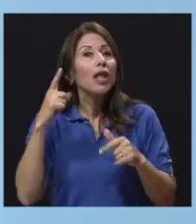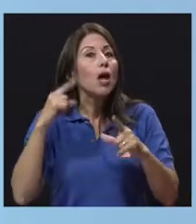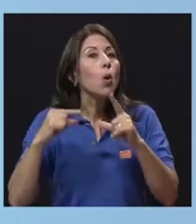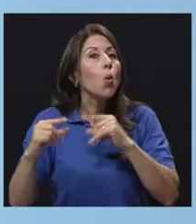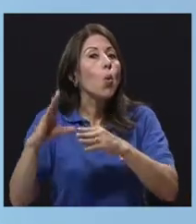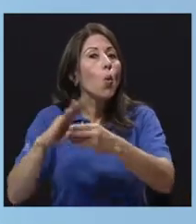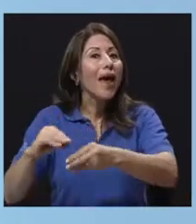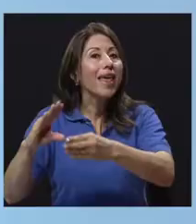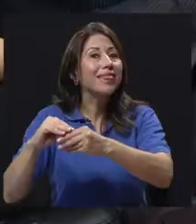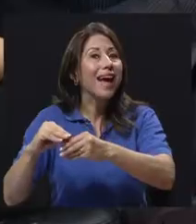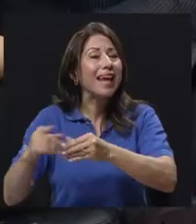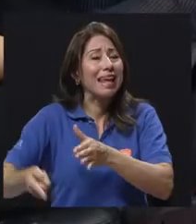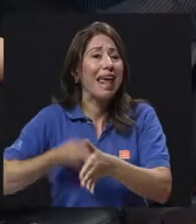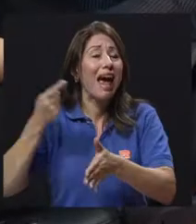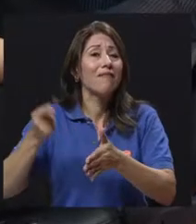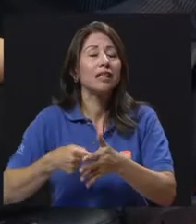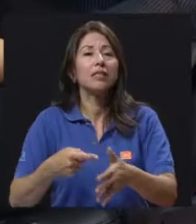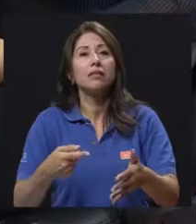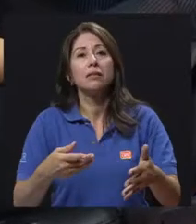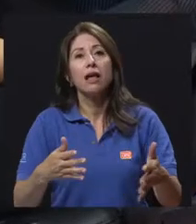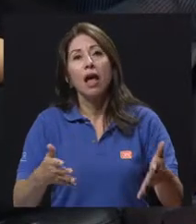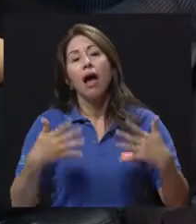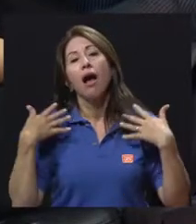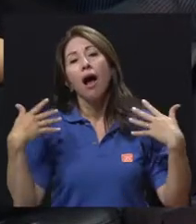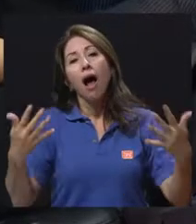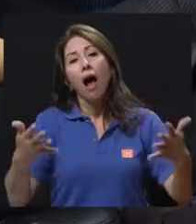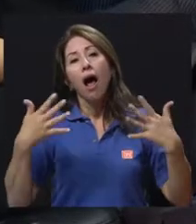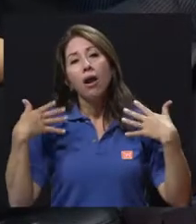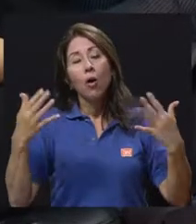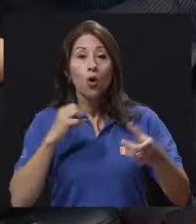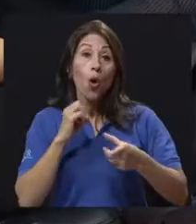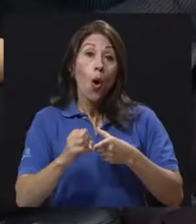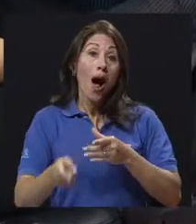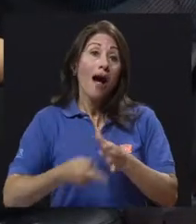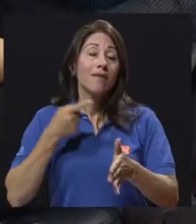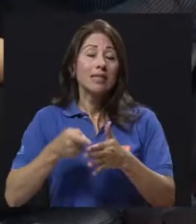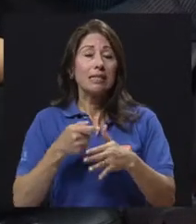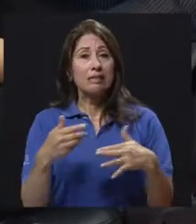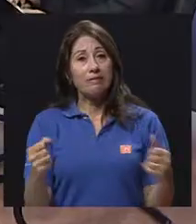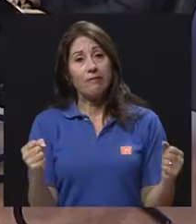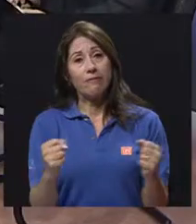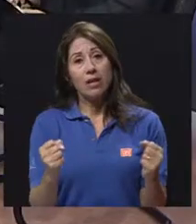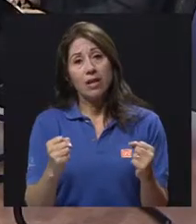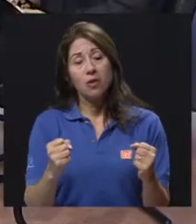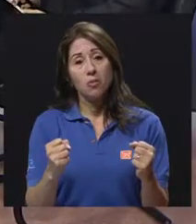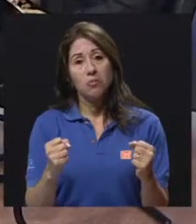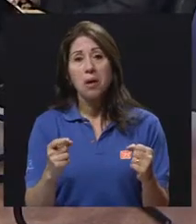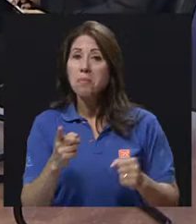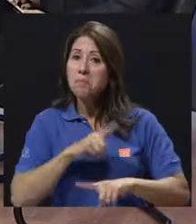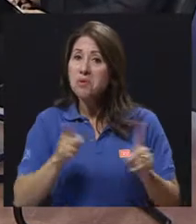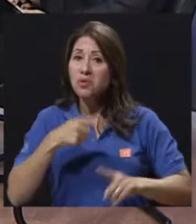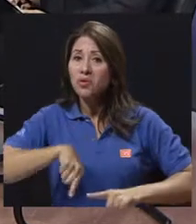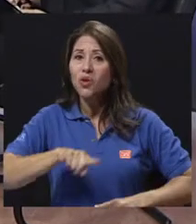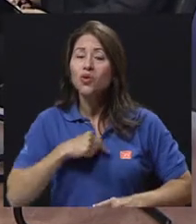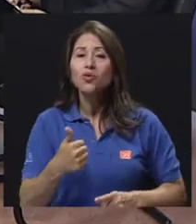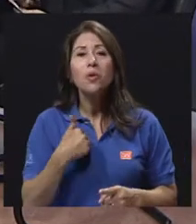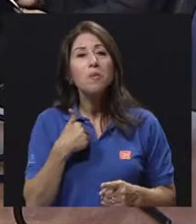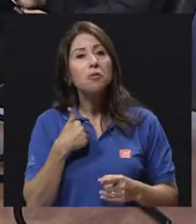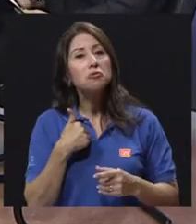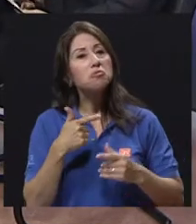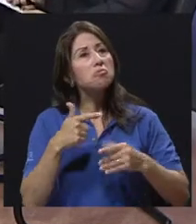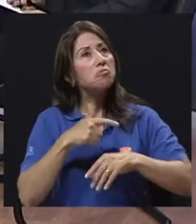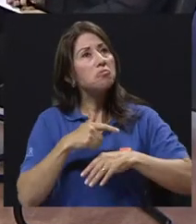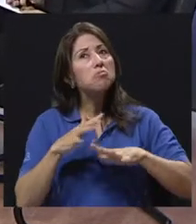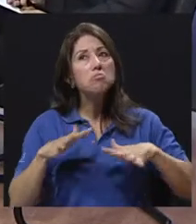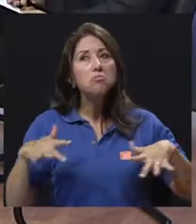ediciones anteriores, o hace calor, termina haciendo mucho calor, o termina haciendo muchísimo frío. Y tuvimos como una condición intermedia,